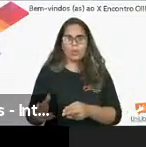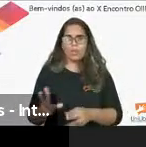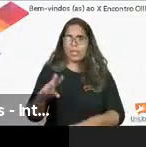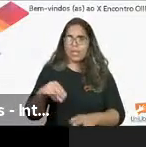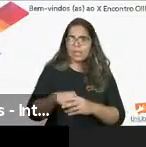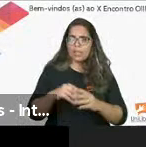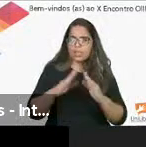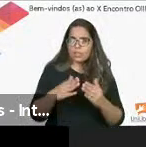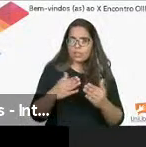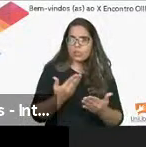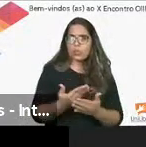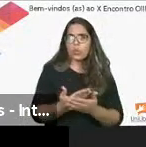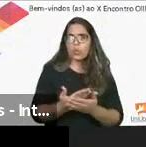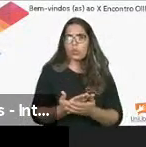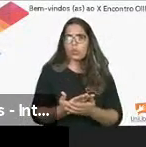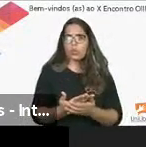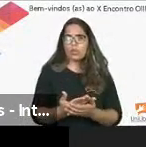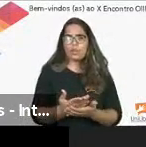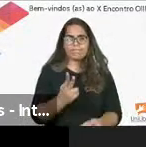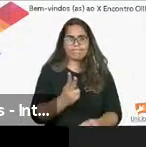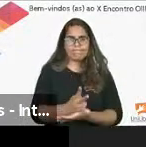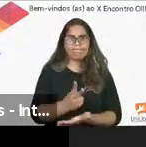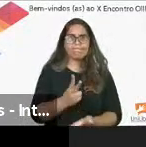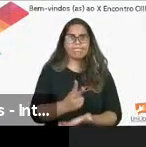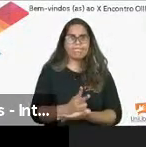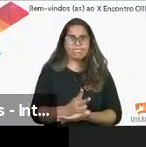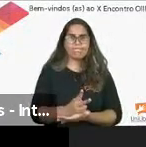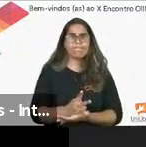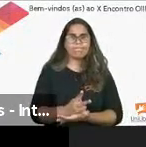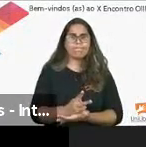piano y salen pianistas.